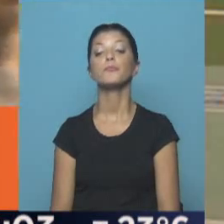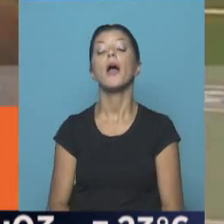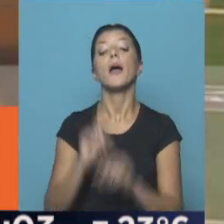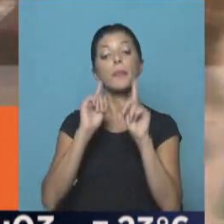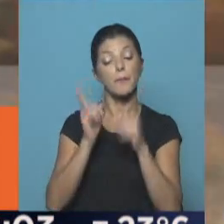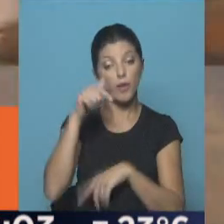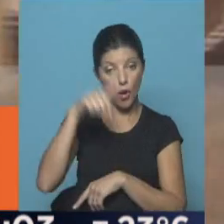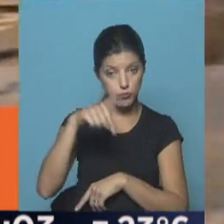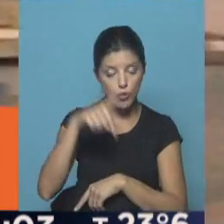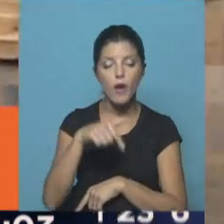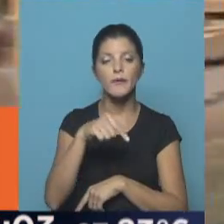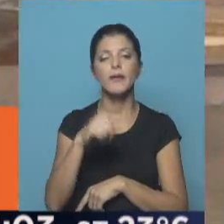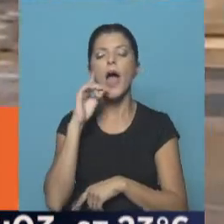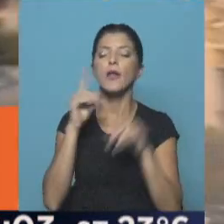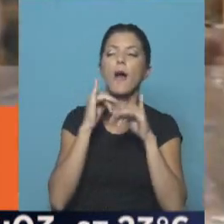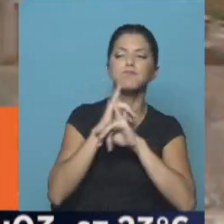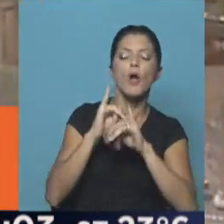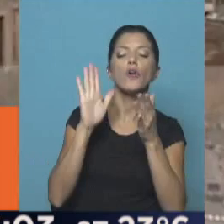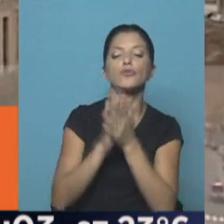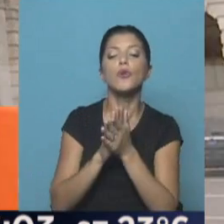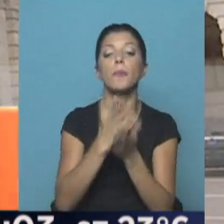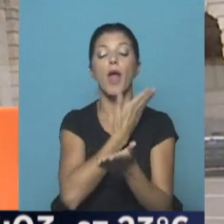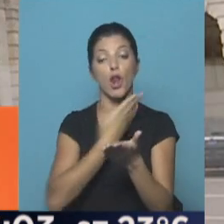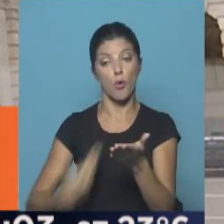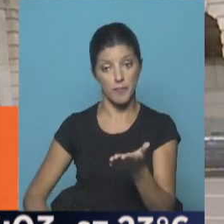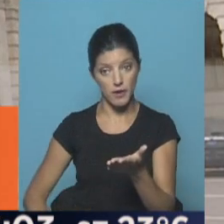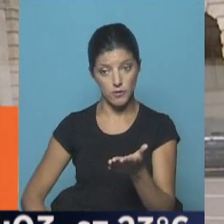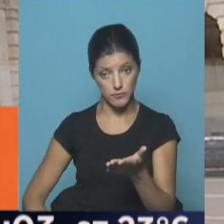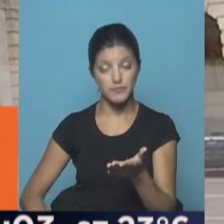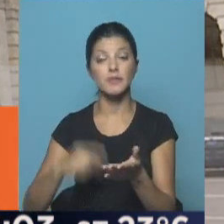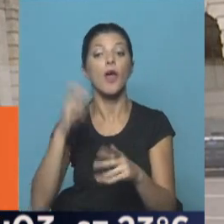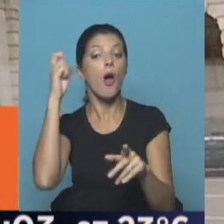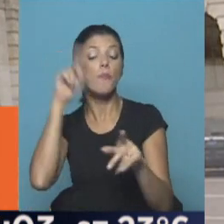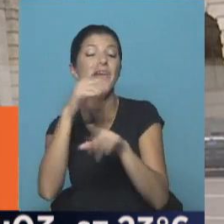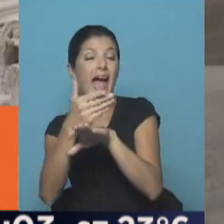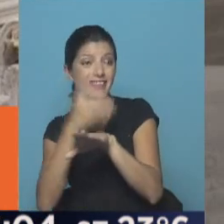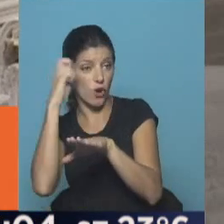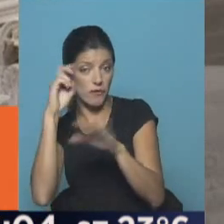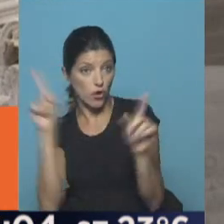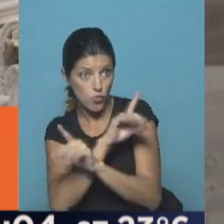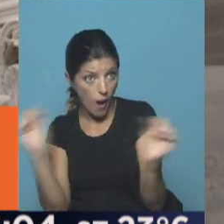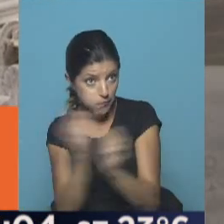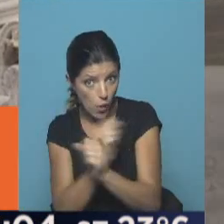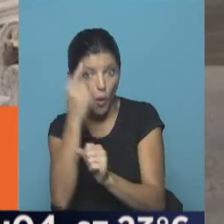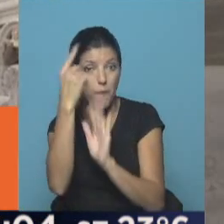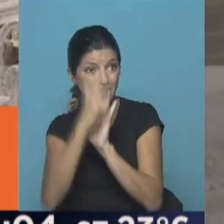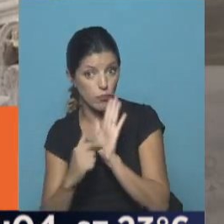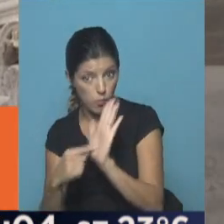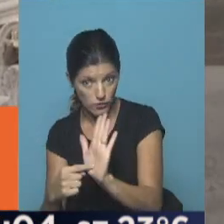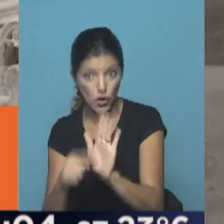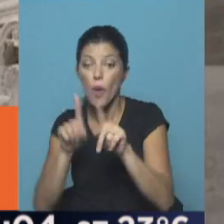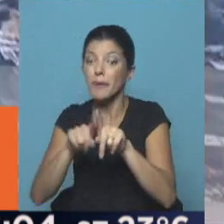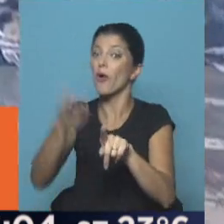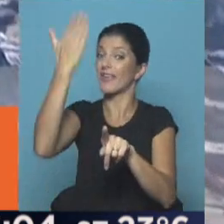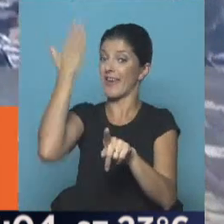además, Trump afronta la amenaza del cierre del gobierno federal, ya que el Congreso no aprobó aún el presupuesto oficial tal como le sucedió a